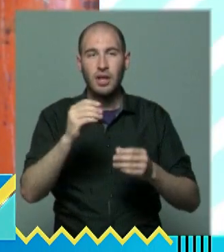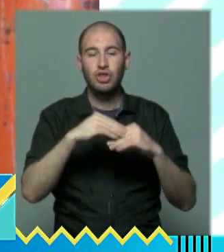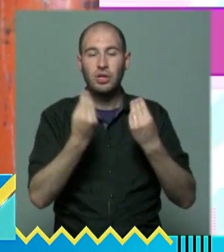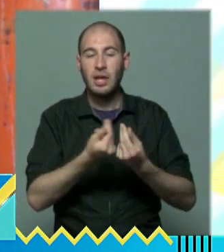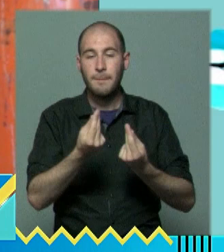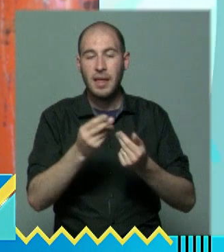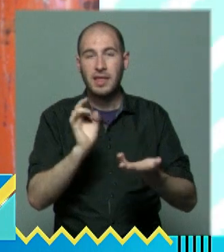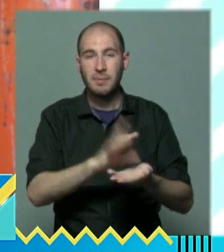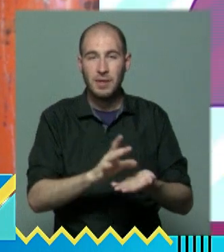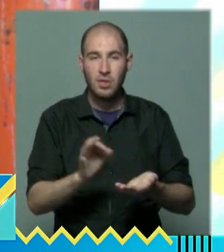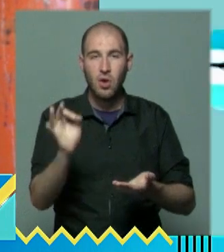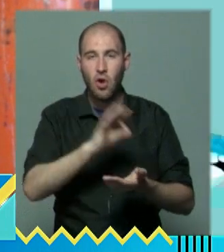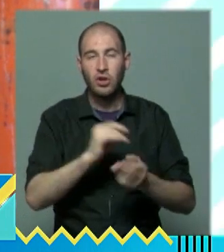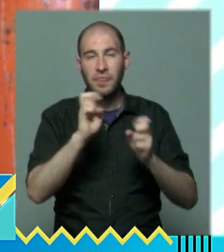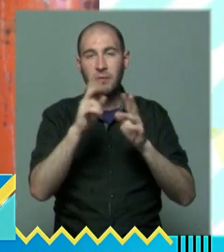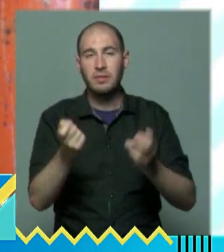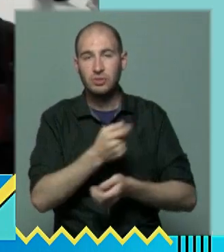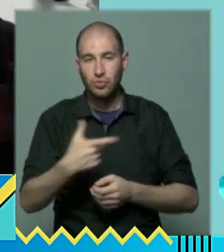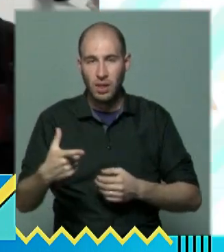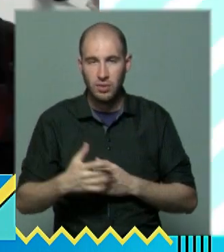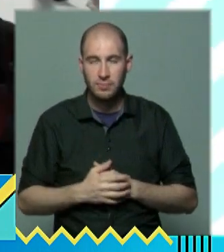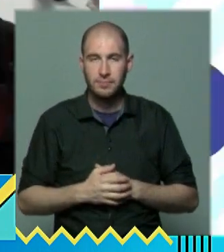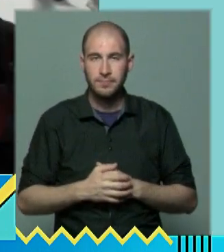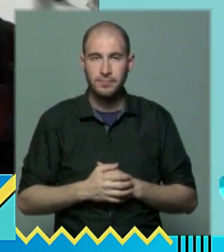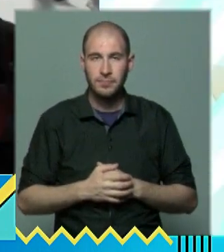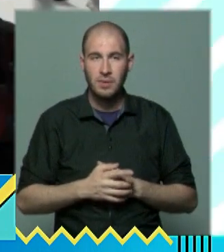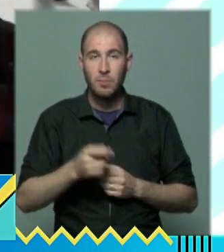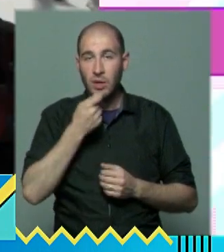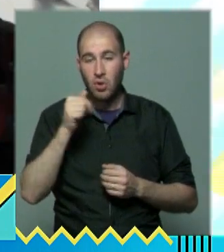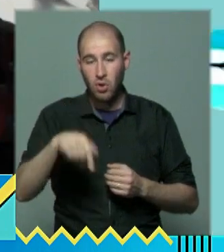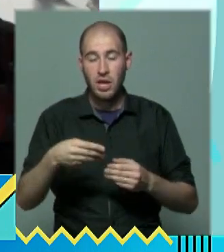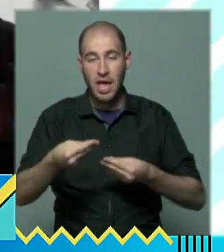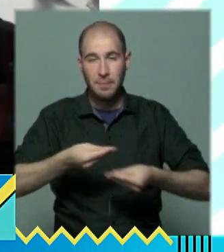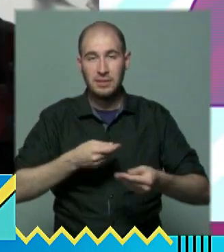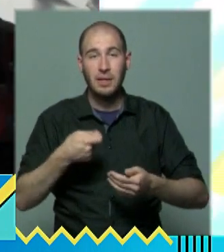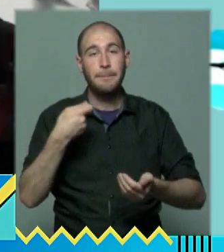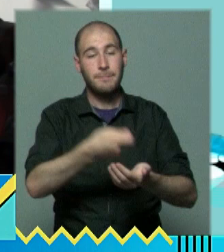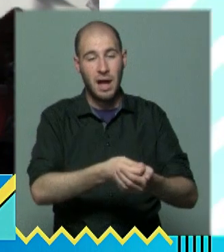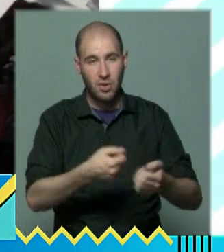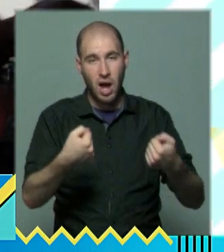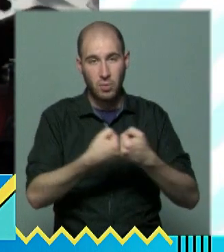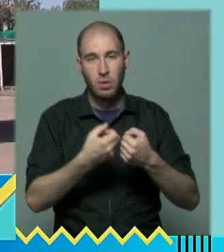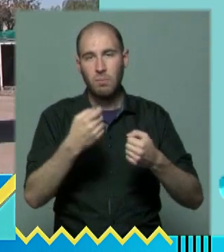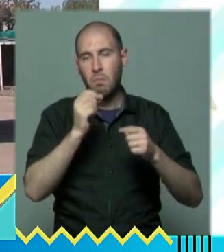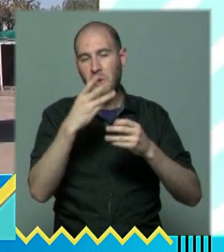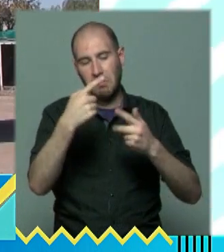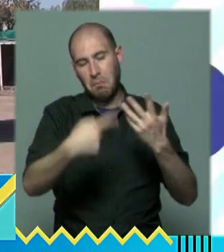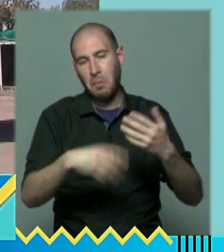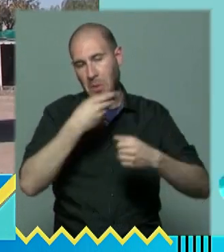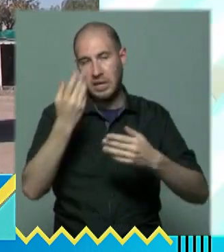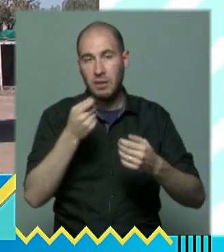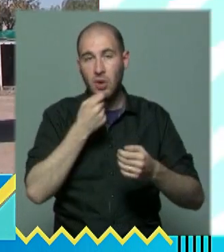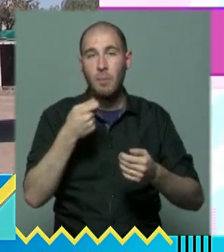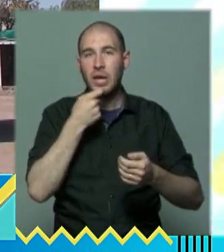del despido o integrara el tema salarial. Bueno, si una empresa hoy acuerda una gratificación por X motivo, un